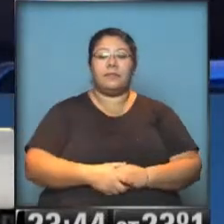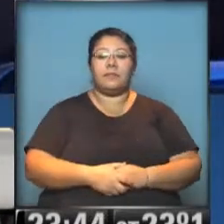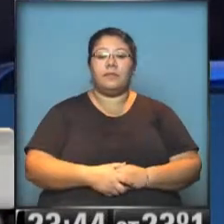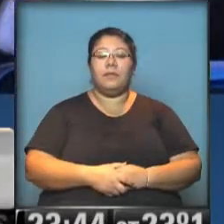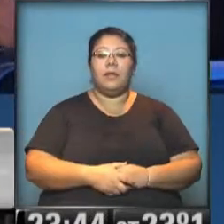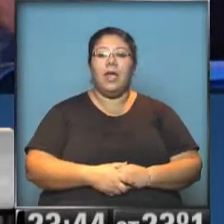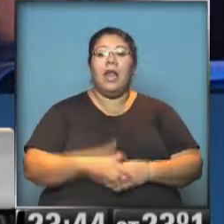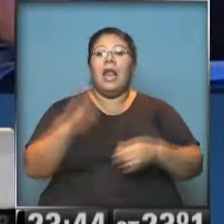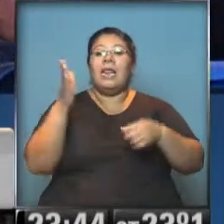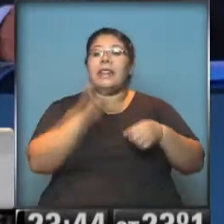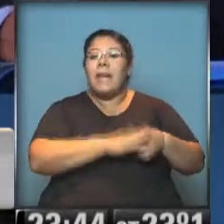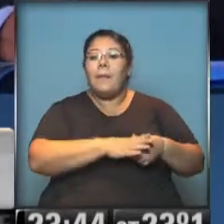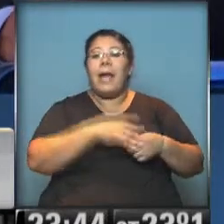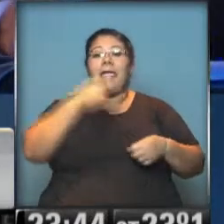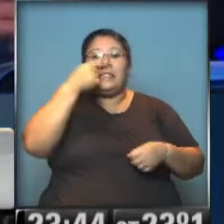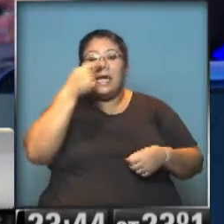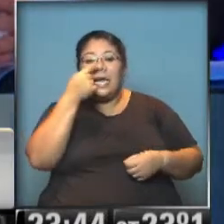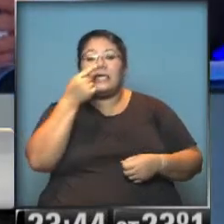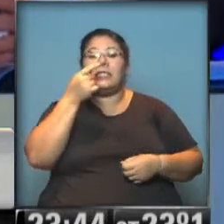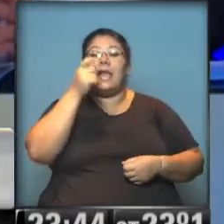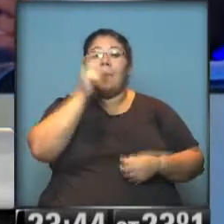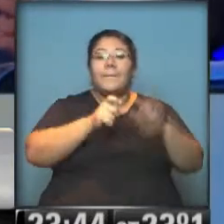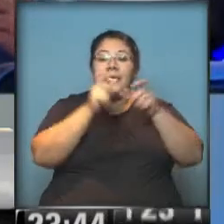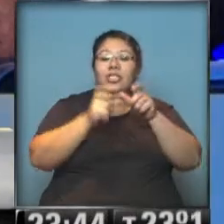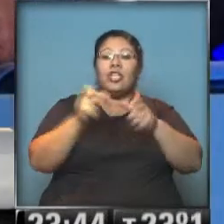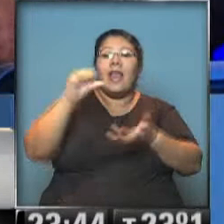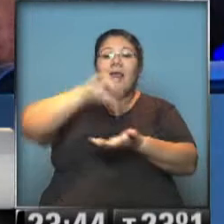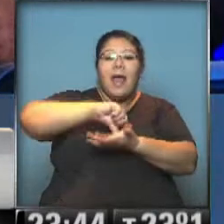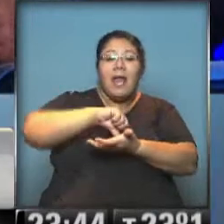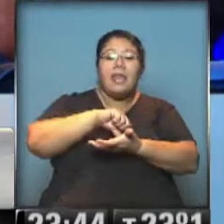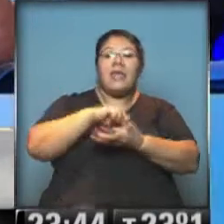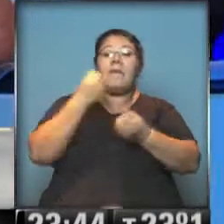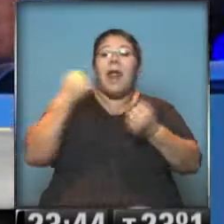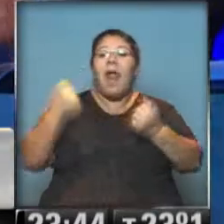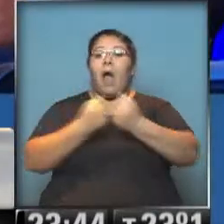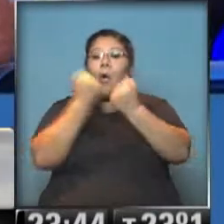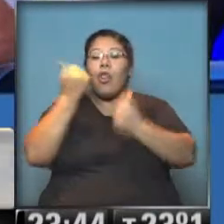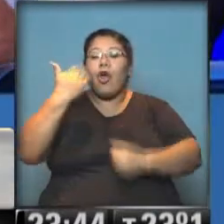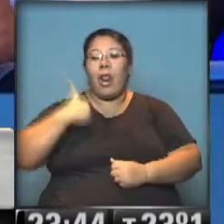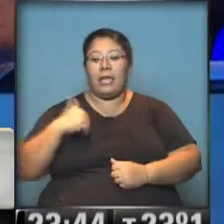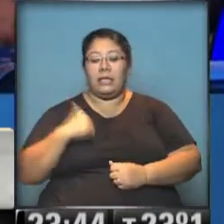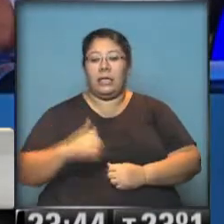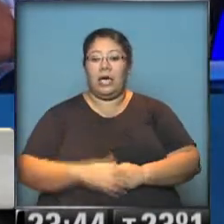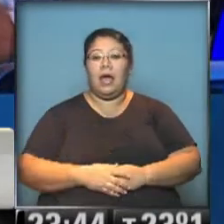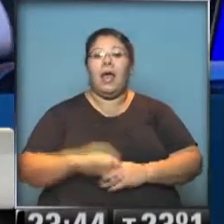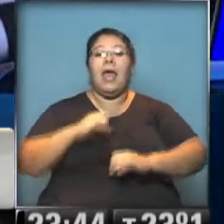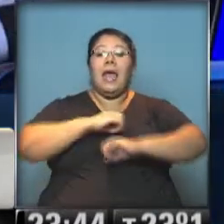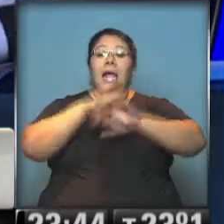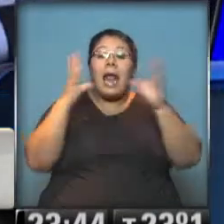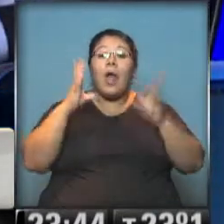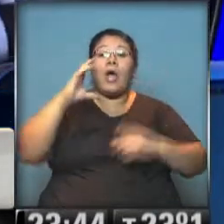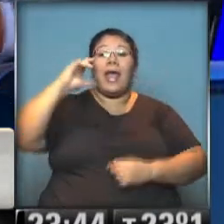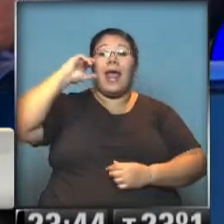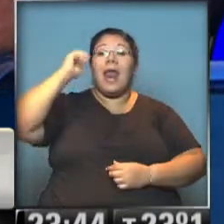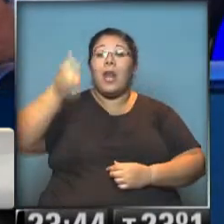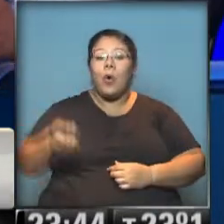del encubrimiento, el interés de los iraníes por pactar con la Argentina. A ver, quedó muy claro que solamente el juez, en este caso